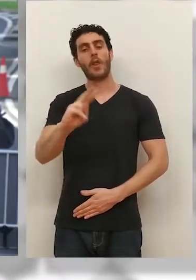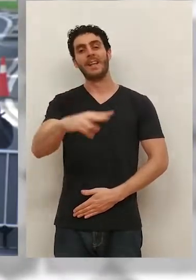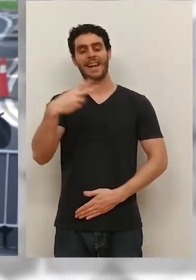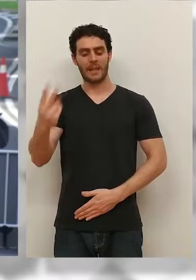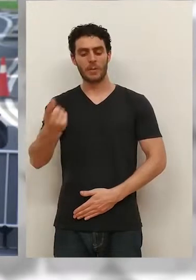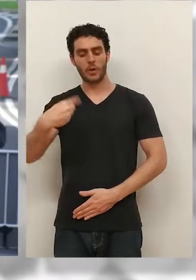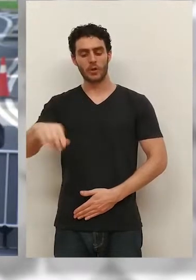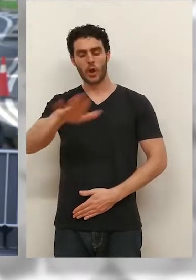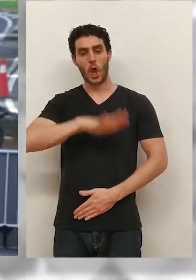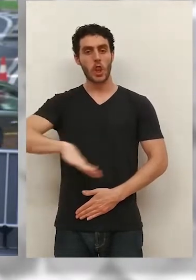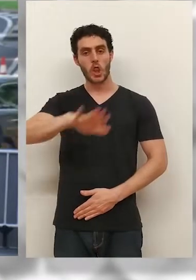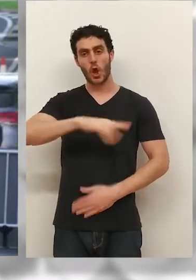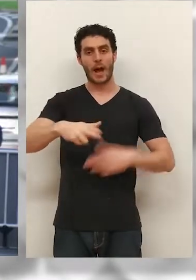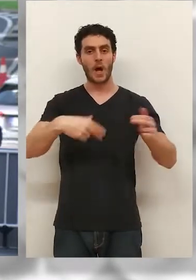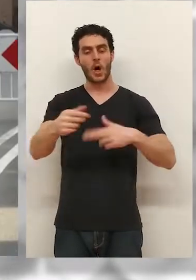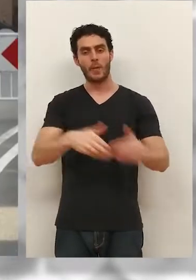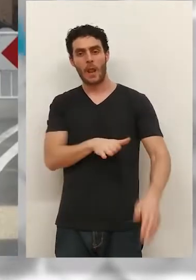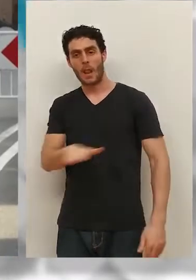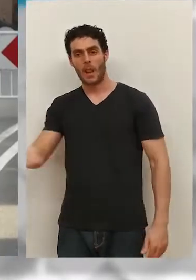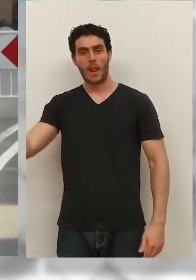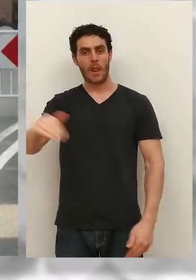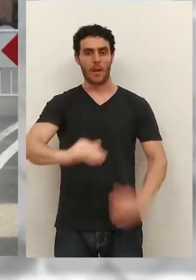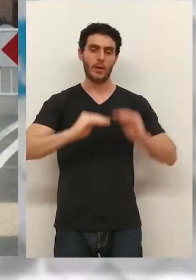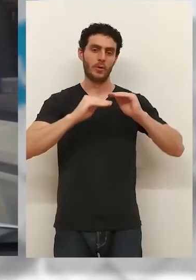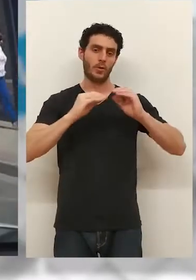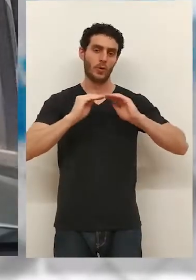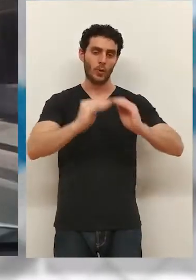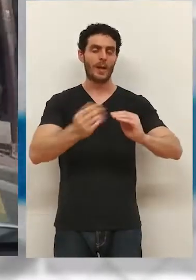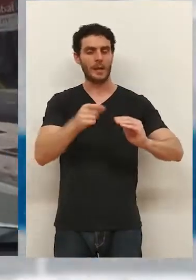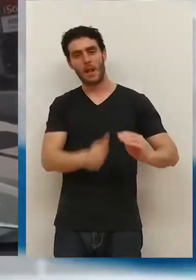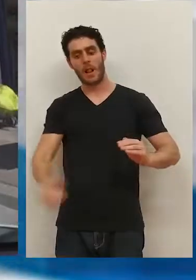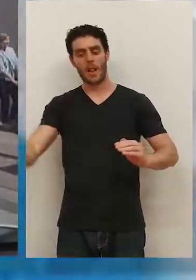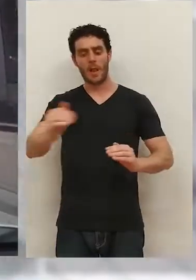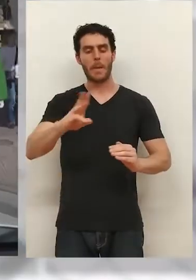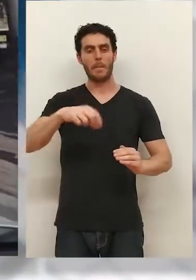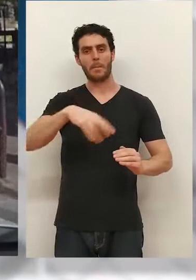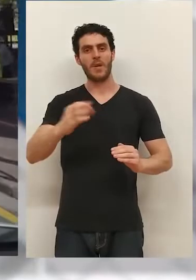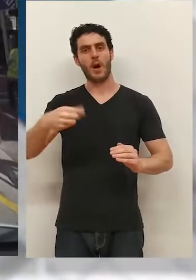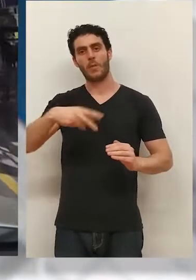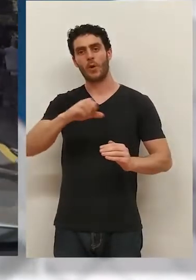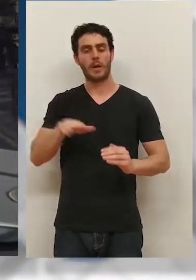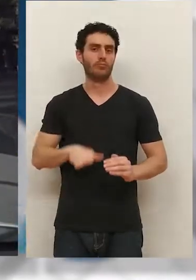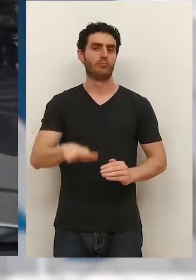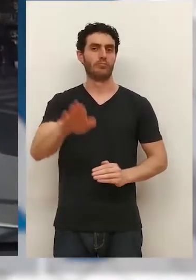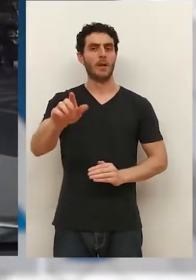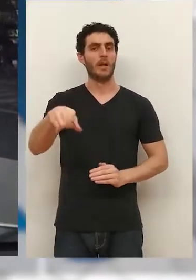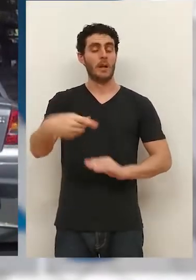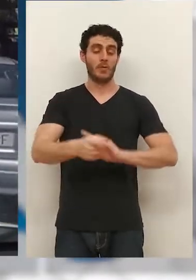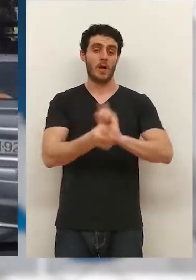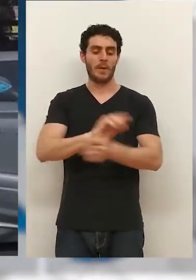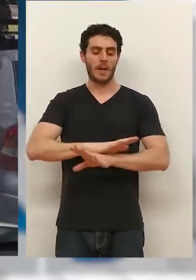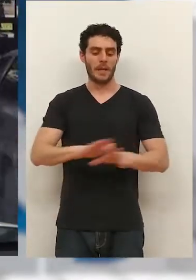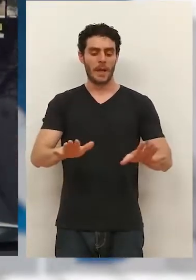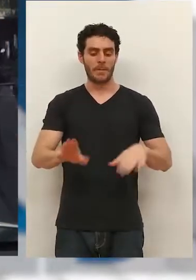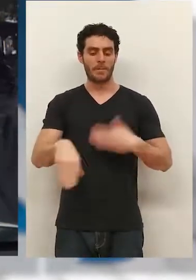alternativo. Bordeamos la zona 0 de las obras, las del túnel, y subimos por Pino y Amorena. Luego no cambia nada, seguimos